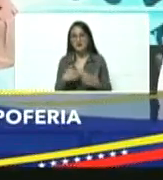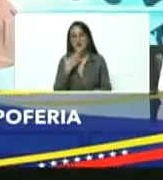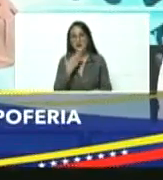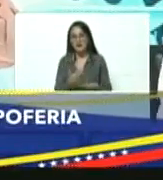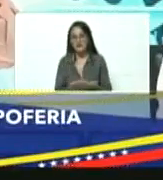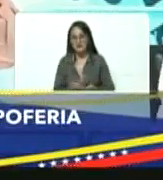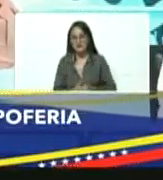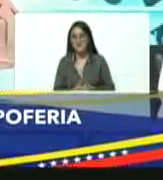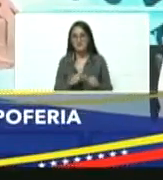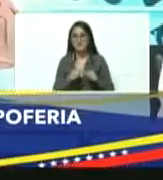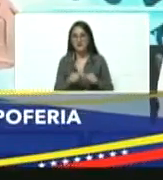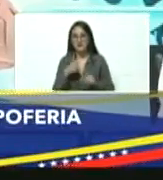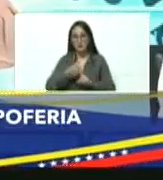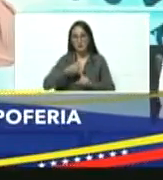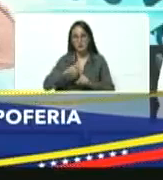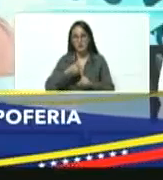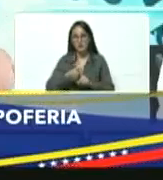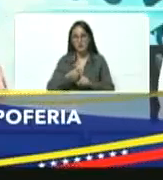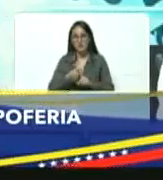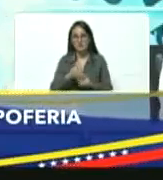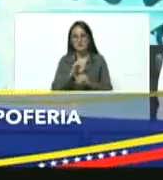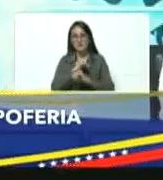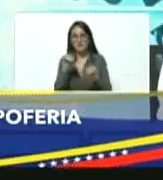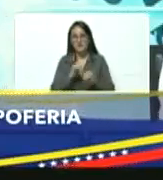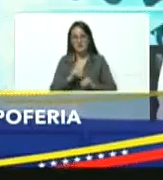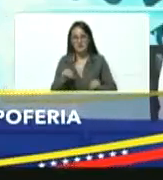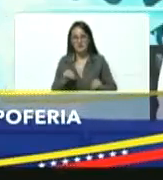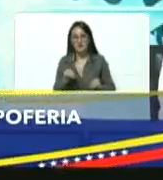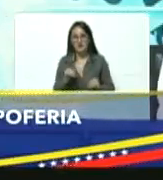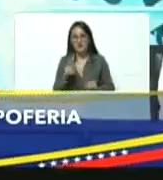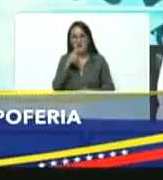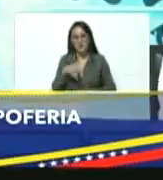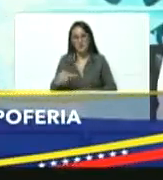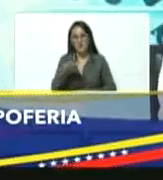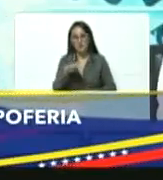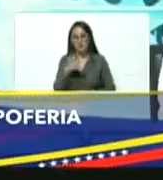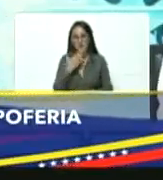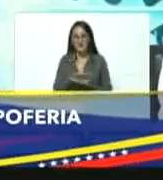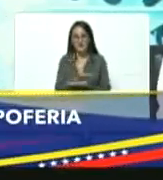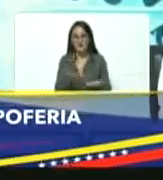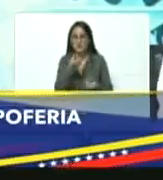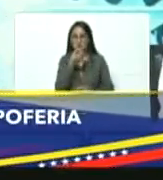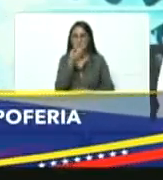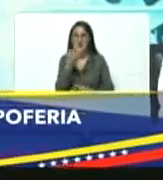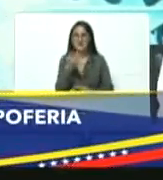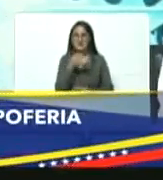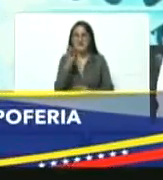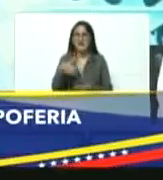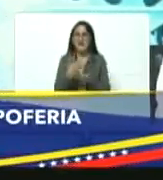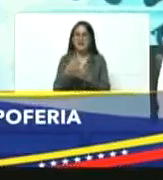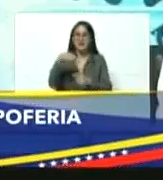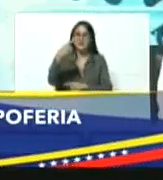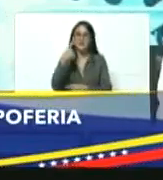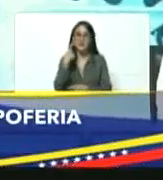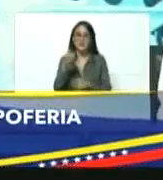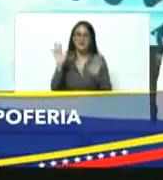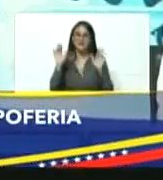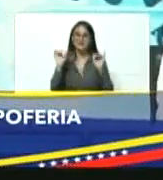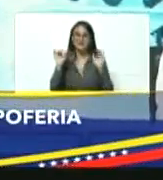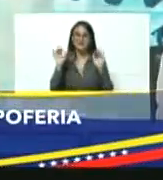gracias. Seguimos en batalla por la felicidad del pueblo. Muchas gracias, pues, buenas tardes. Hasta la próxima, muchas gracias.